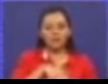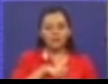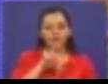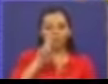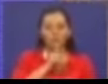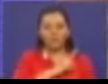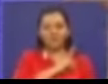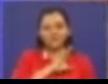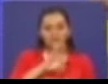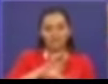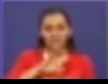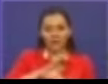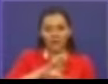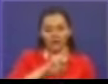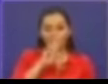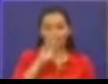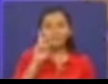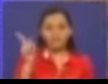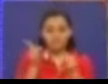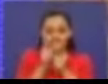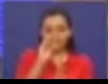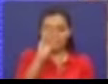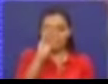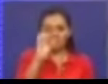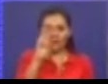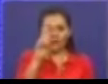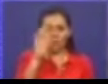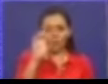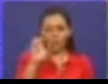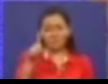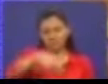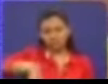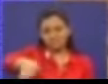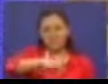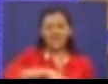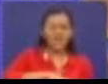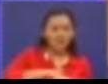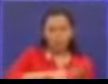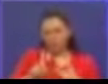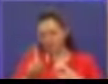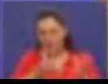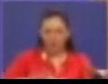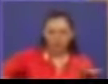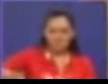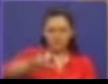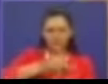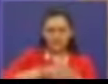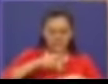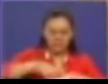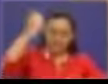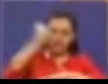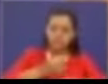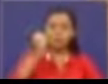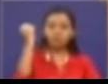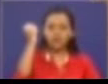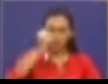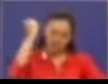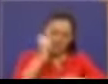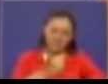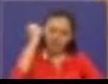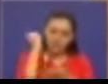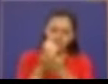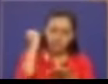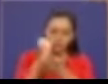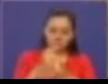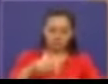los chicos de la FEUE que estaban reunidos ahí, que no son violentos, son dialogadores. Apuñalaron en la mano, o sea, lo que hicieron